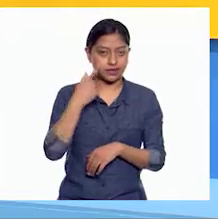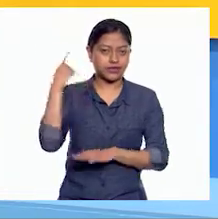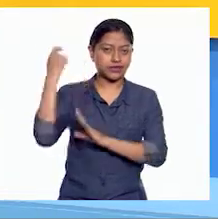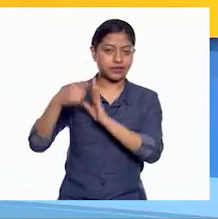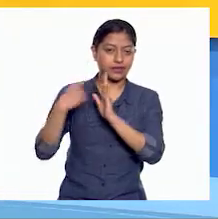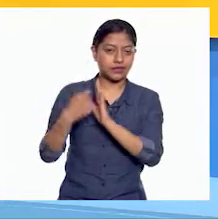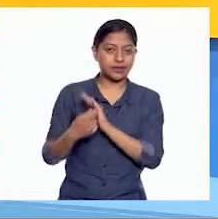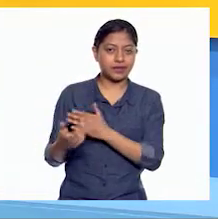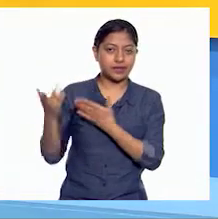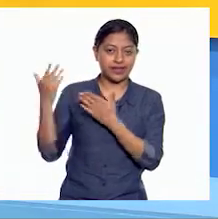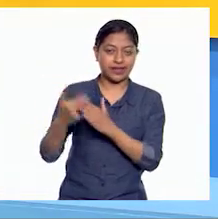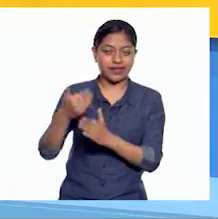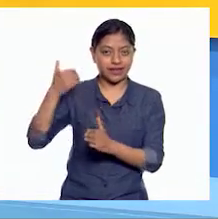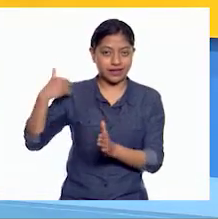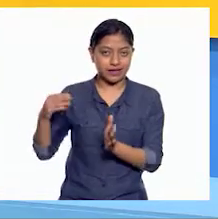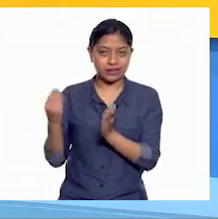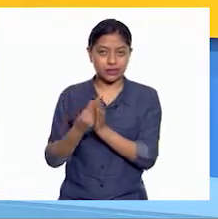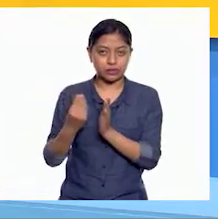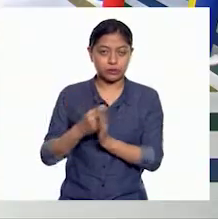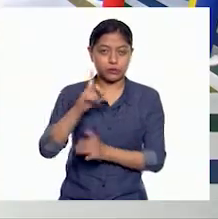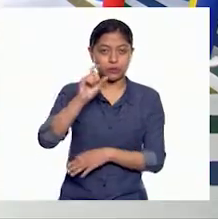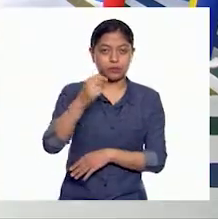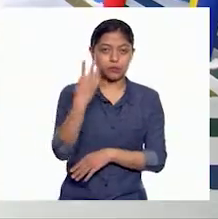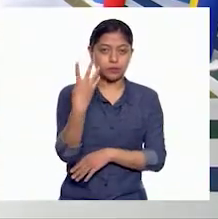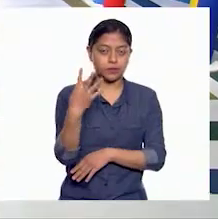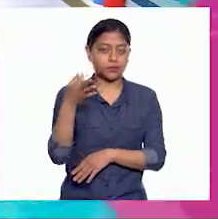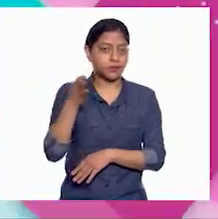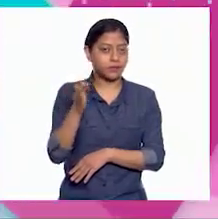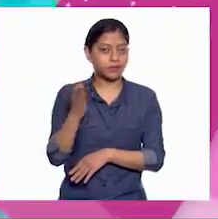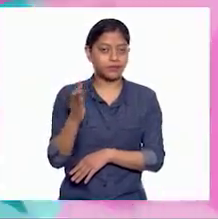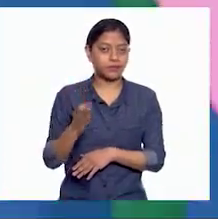video de la clase del 24 de febrero.